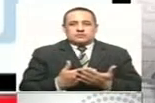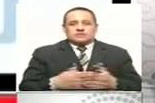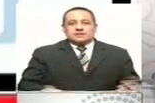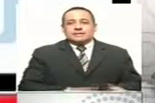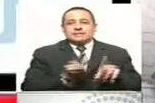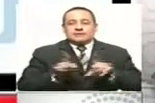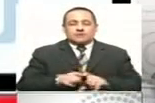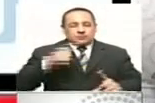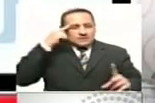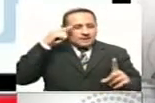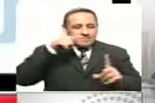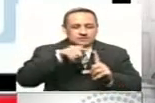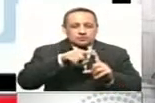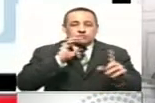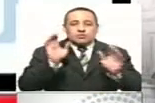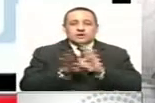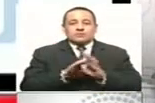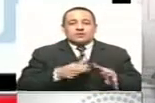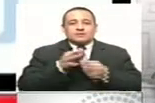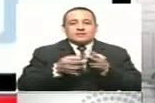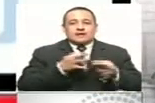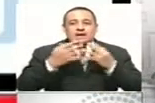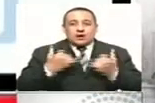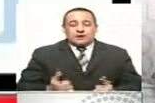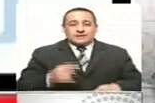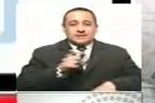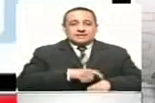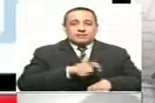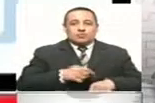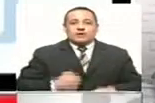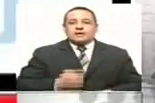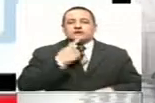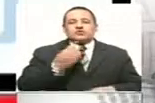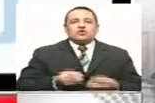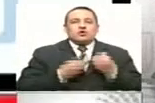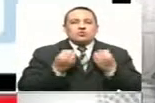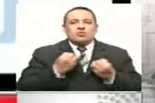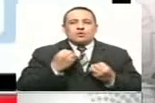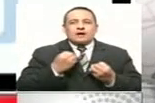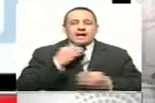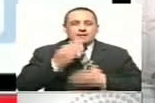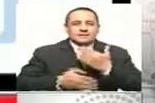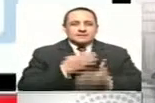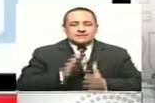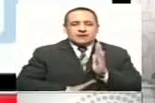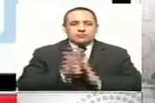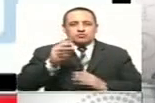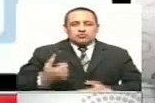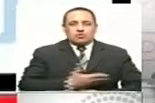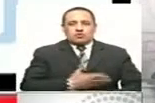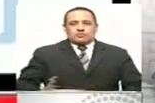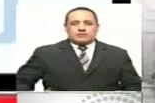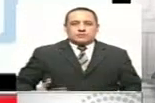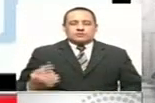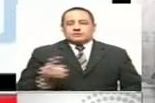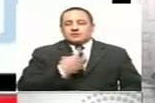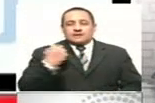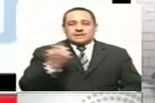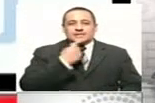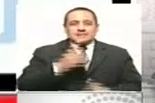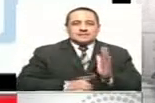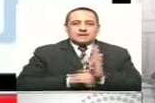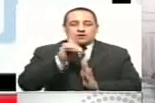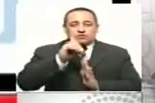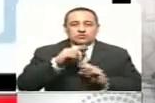nuestra misión, digamos, en este momento es cómo construimos un Estado descentralizado con enfoque de